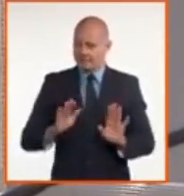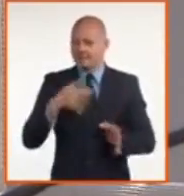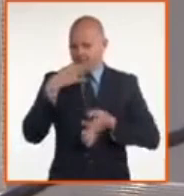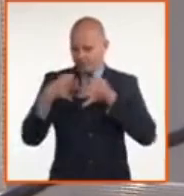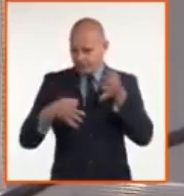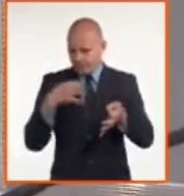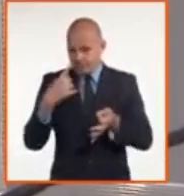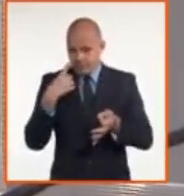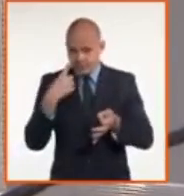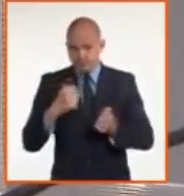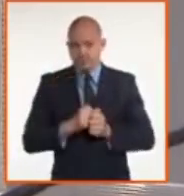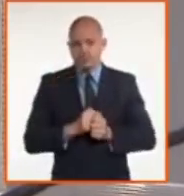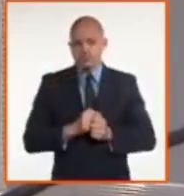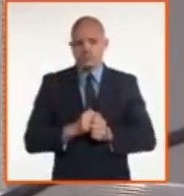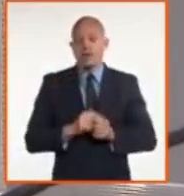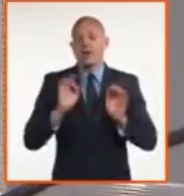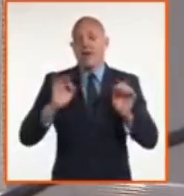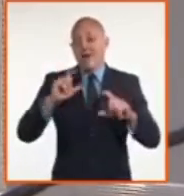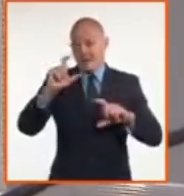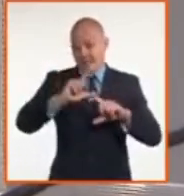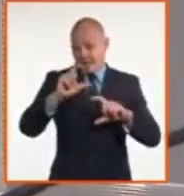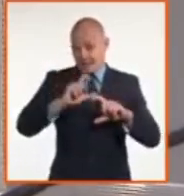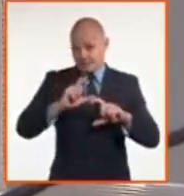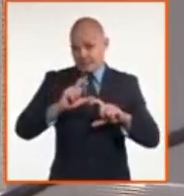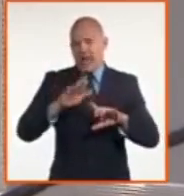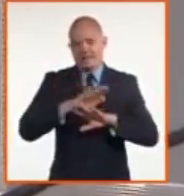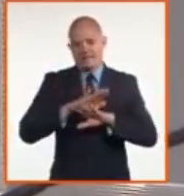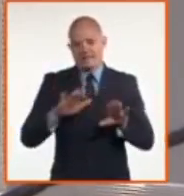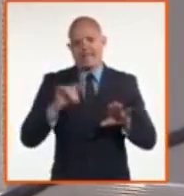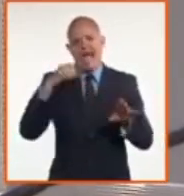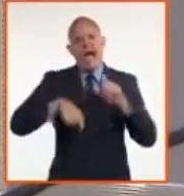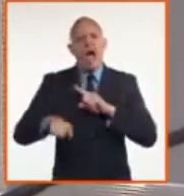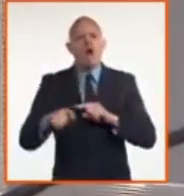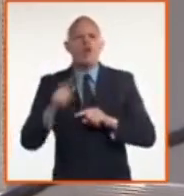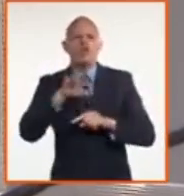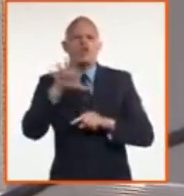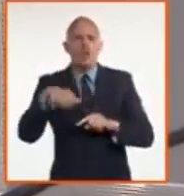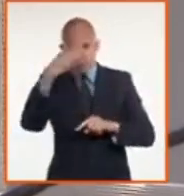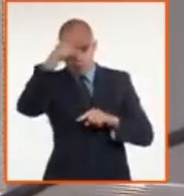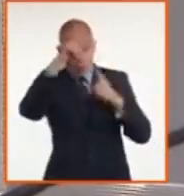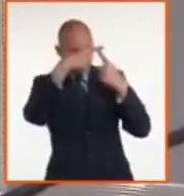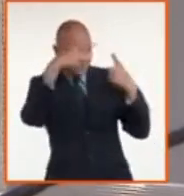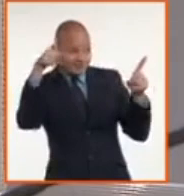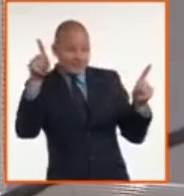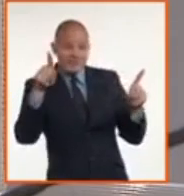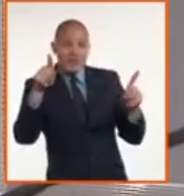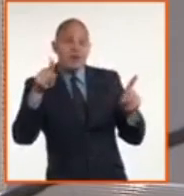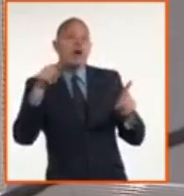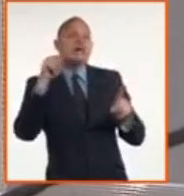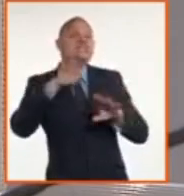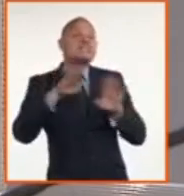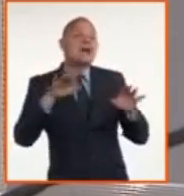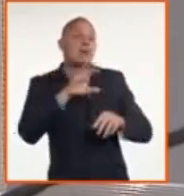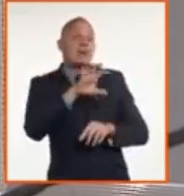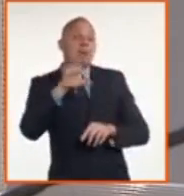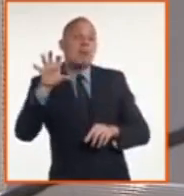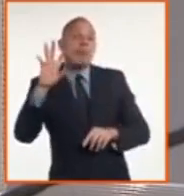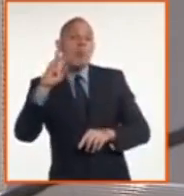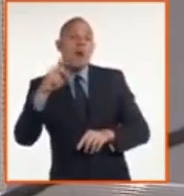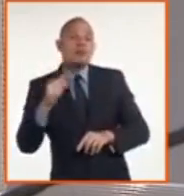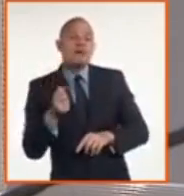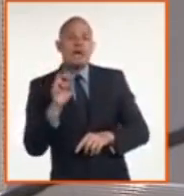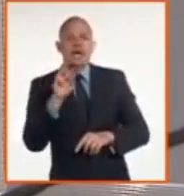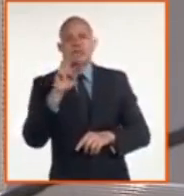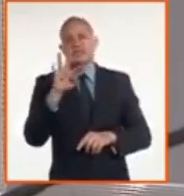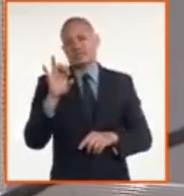se han determinado 37 casas de cambio en todo el país fundamentalmente en las